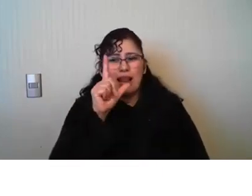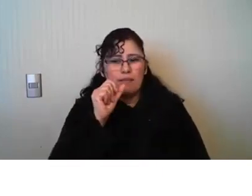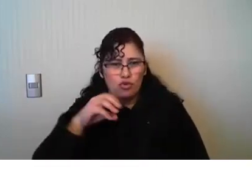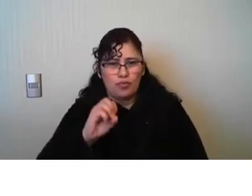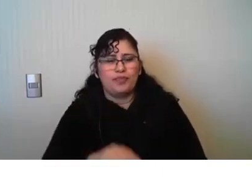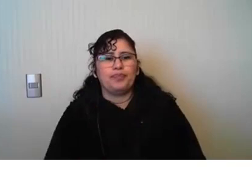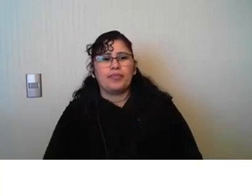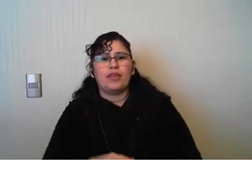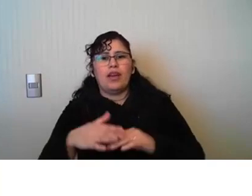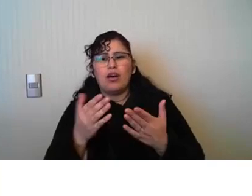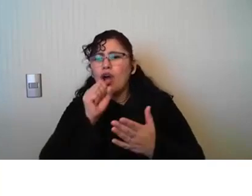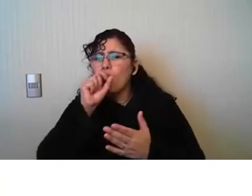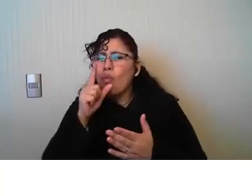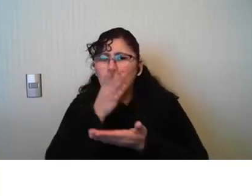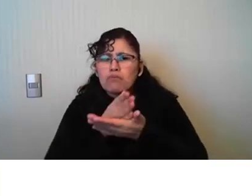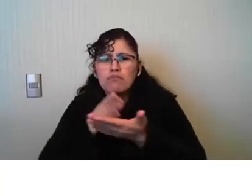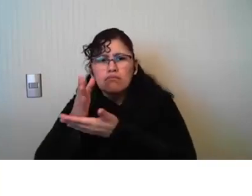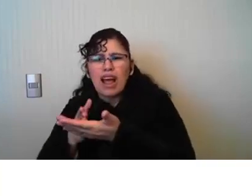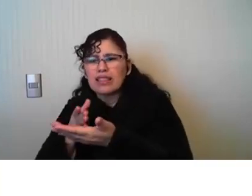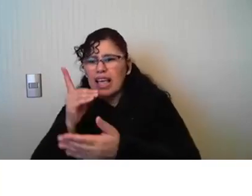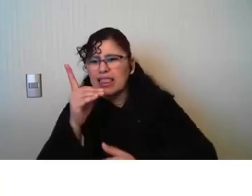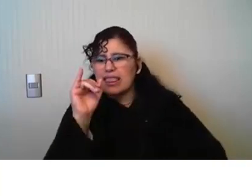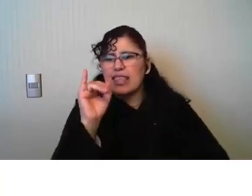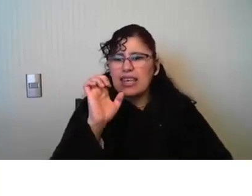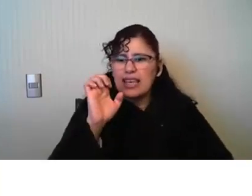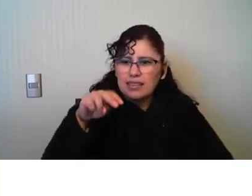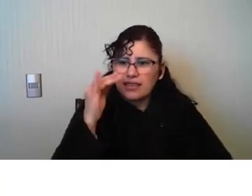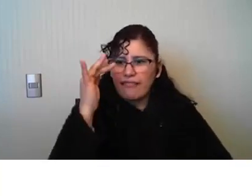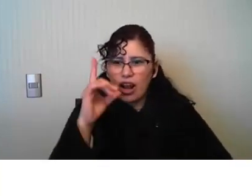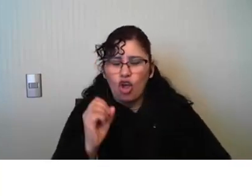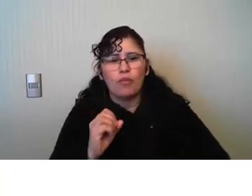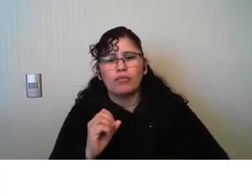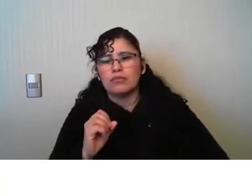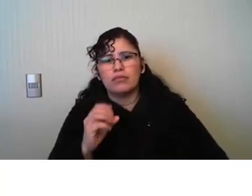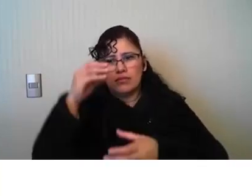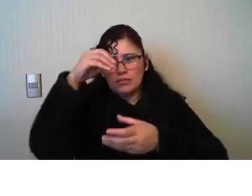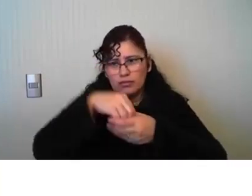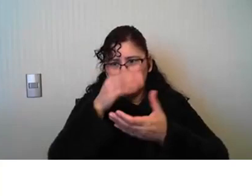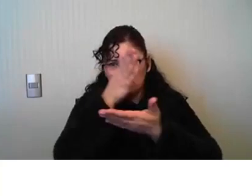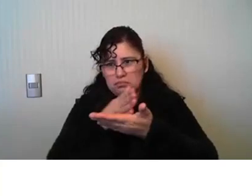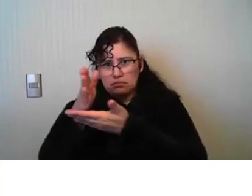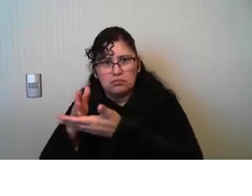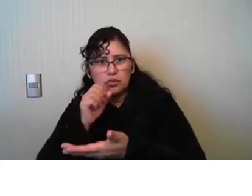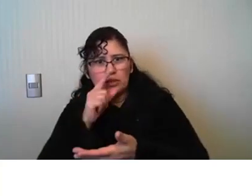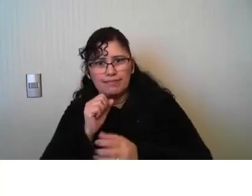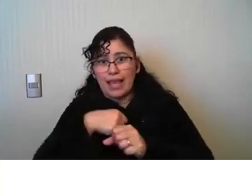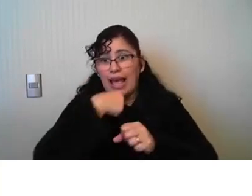Entonces, ¿qué estructuras componen el diencéfalo? Las que están acá. Esto es una vista anterior, esto es una